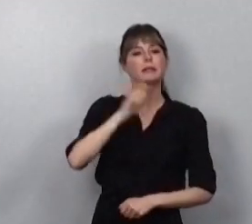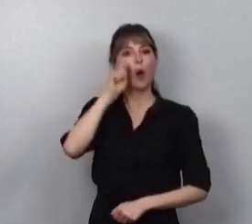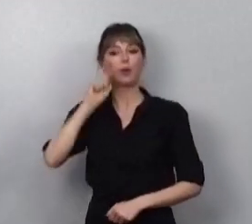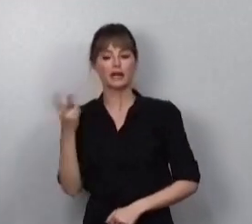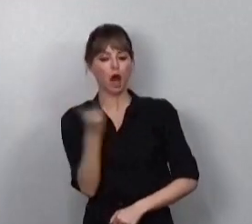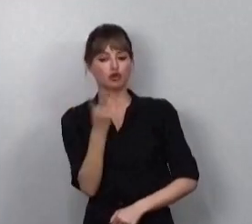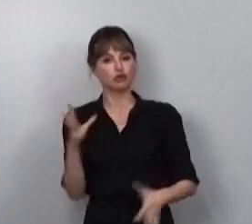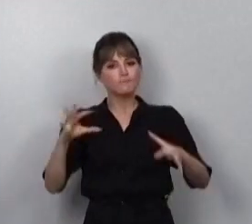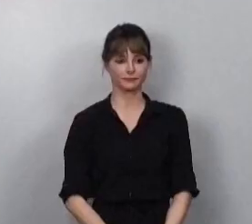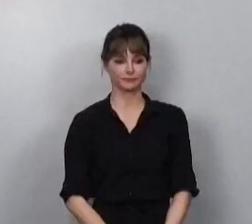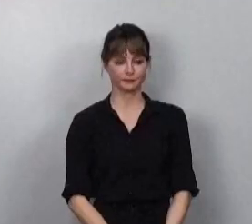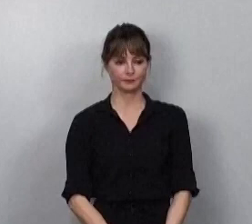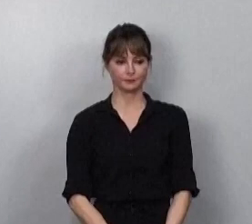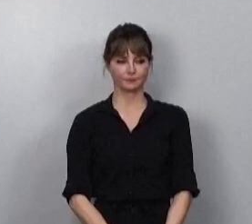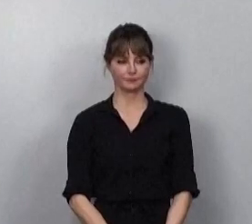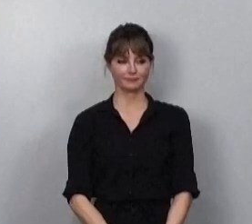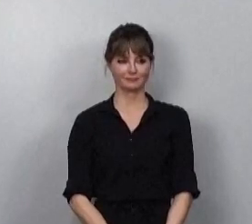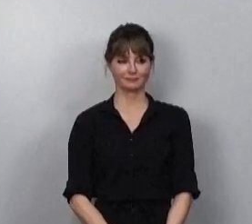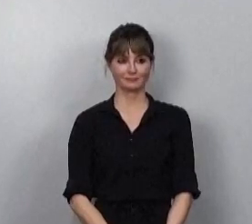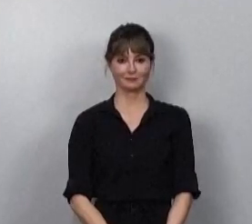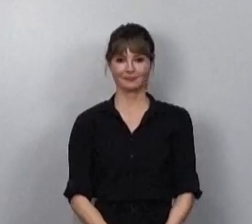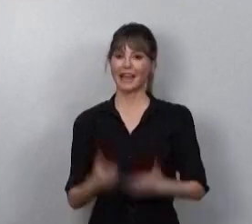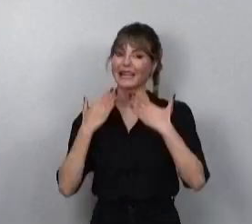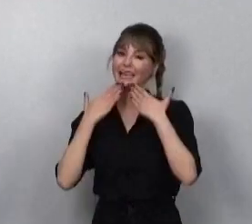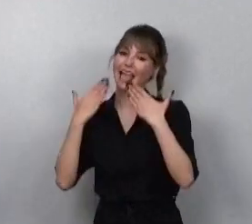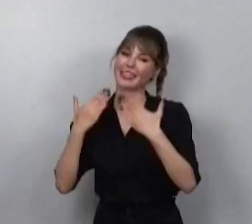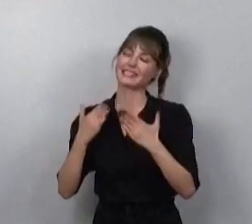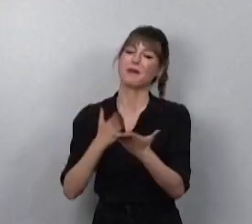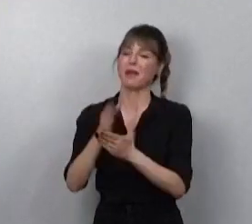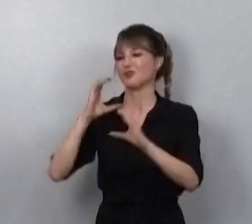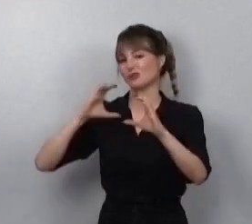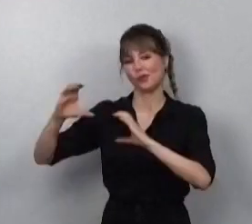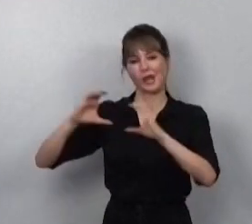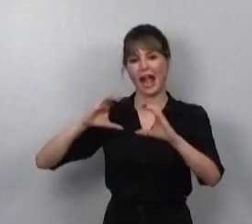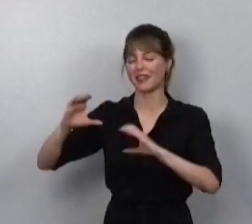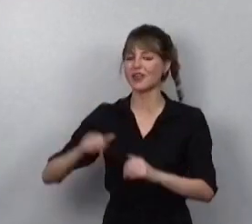ayuda a la reconstrucción Muchas gracias a los medios de comunicación Gracias